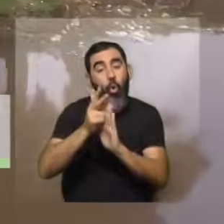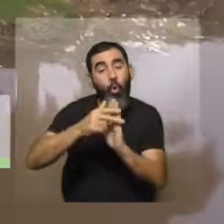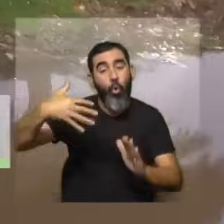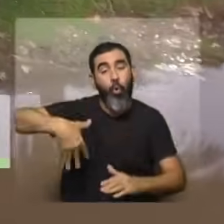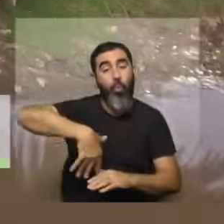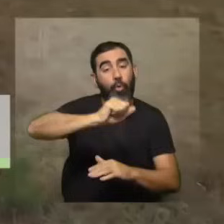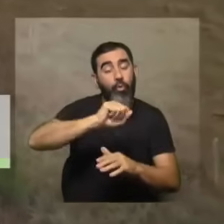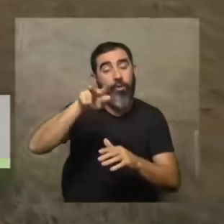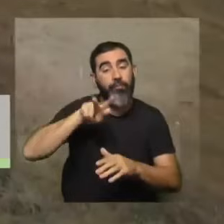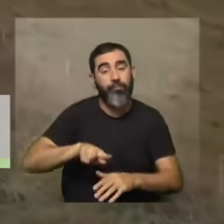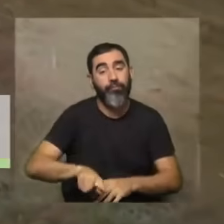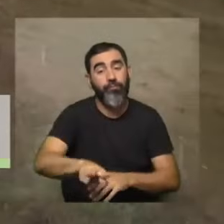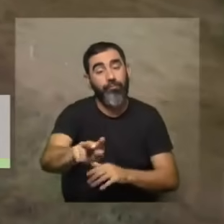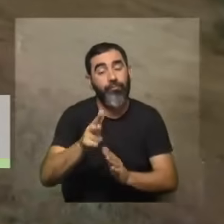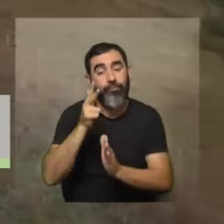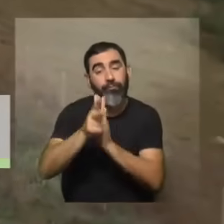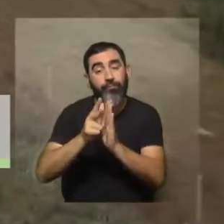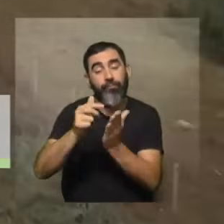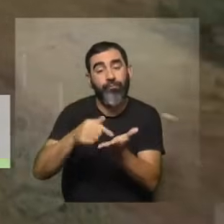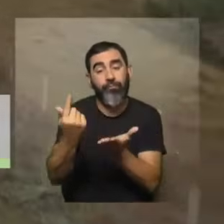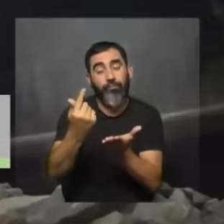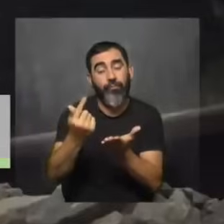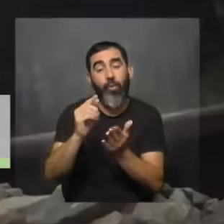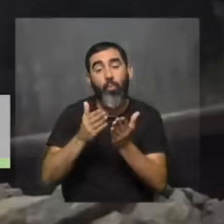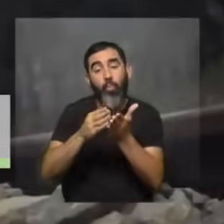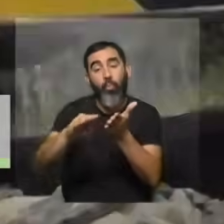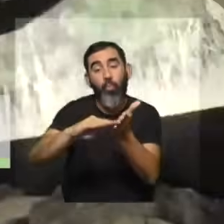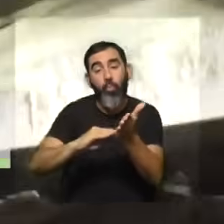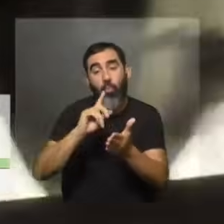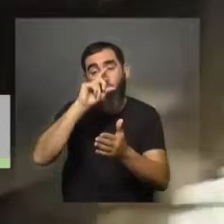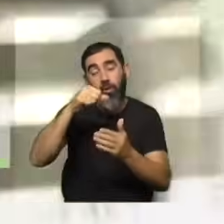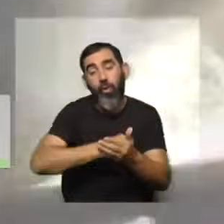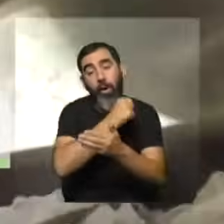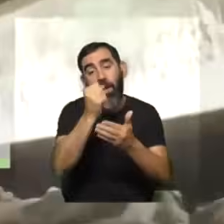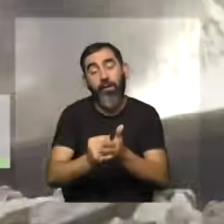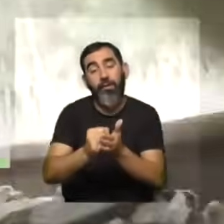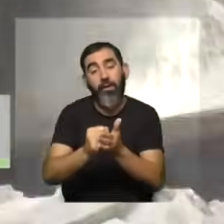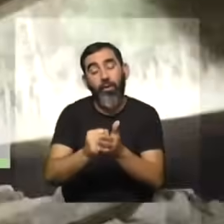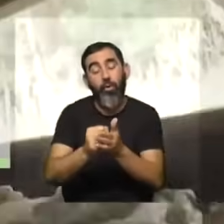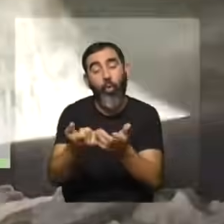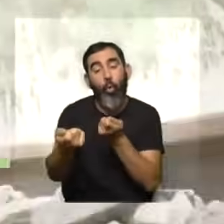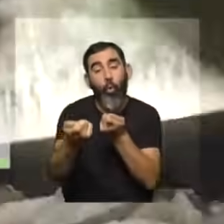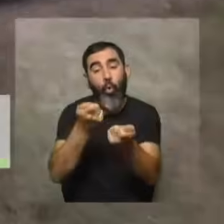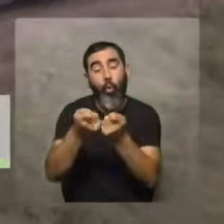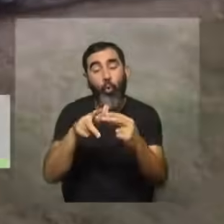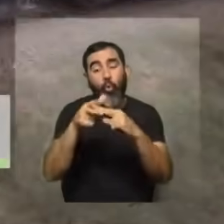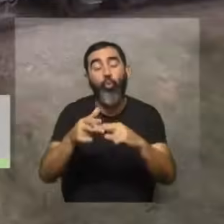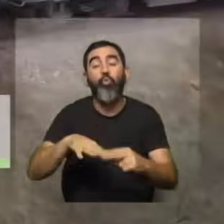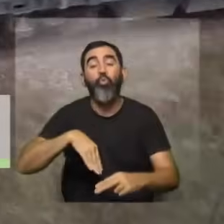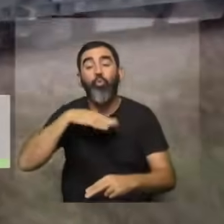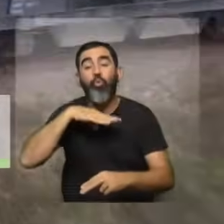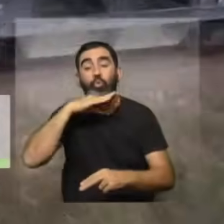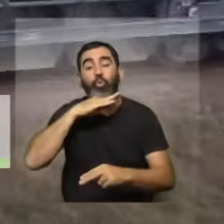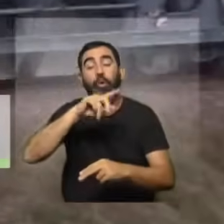vagones sobre la vía del ferrocarril central desde el puerto de Montevideo hacia el centro de control y mantenimiento en Canelones